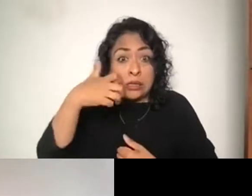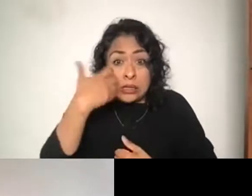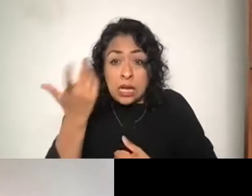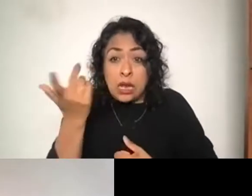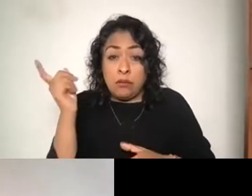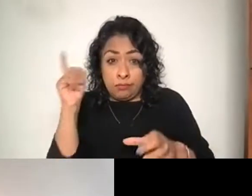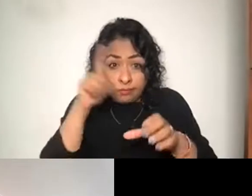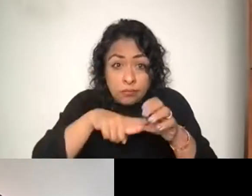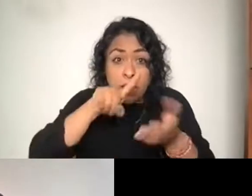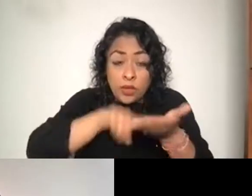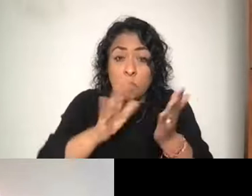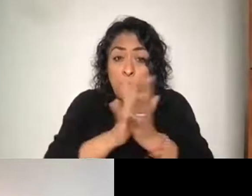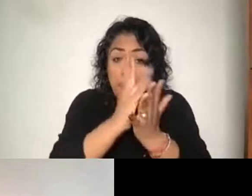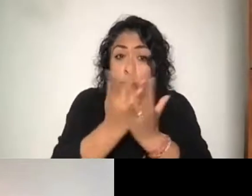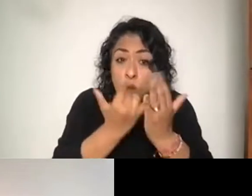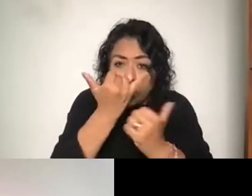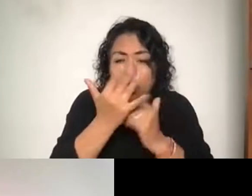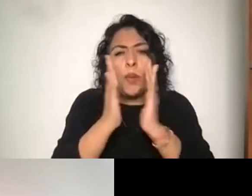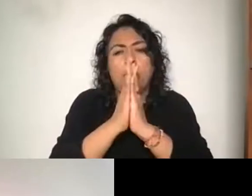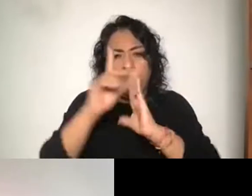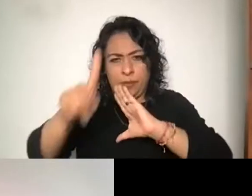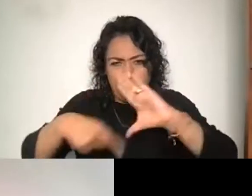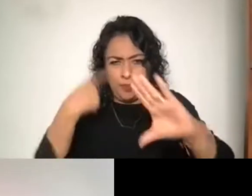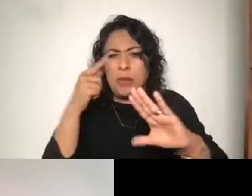este proyecto, por favor escríbanme